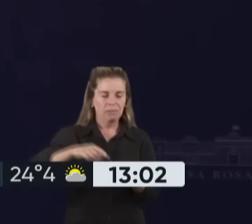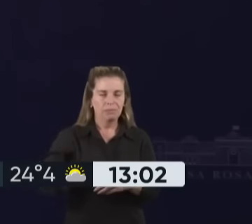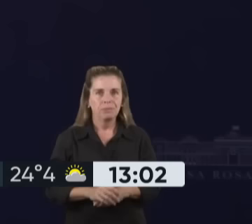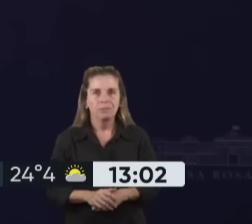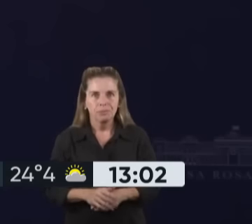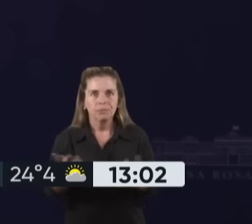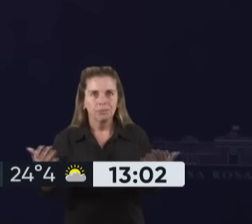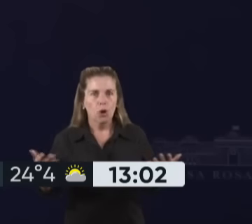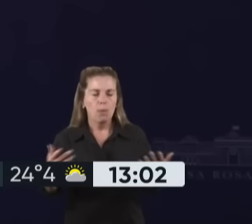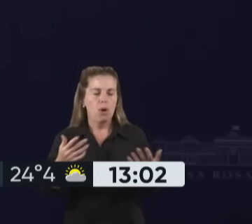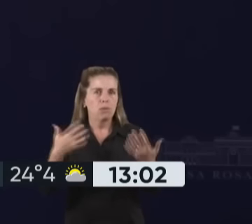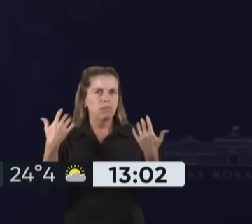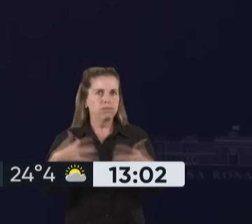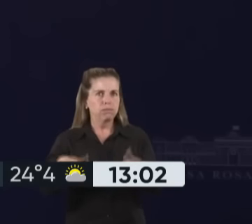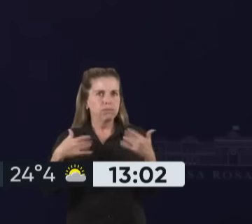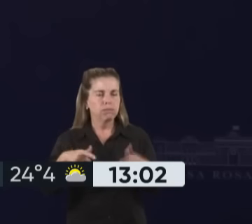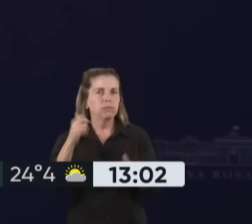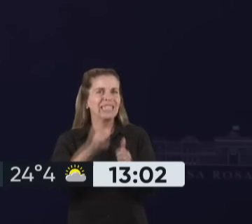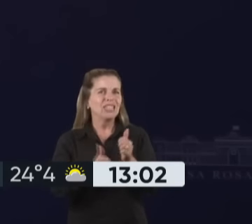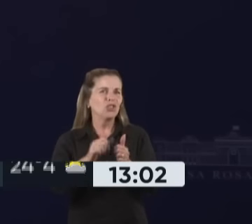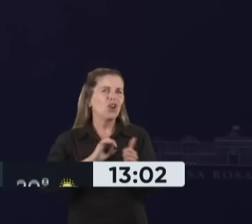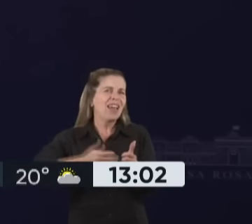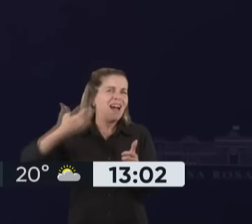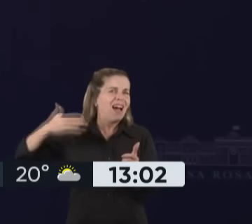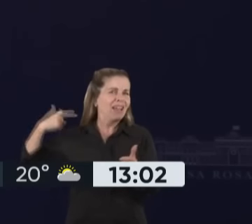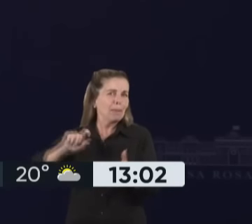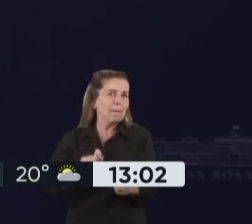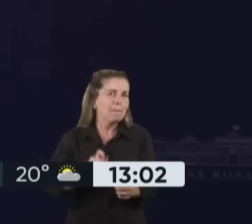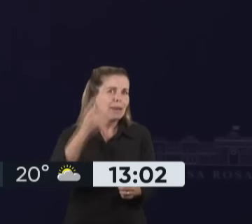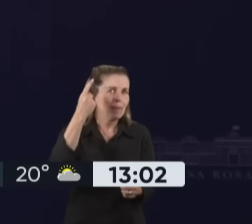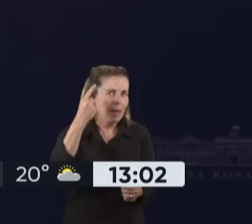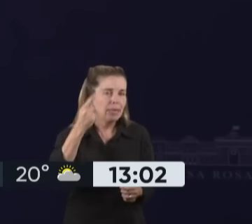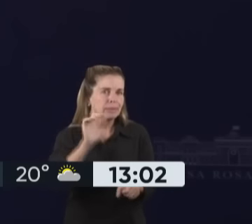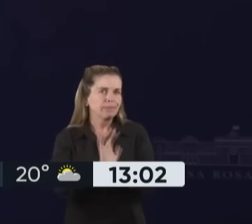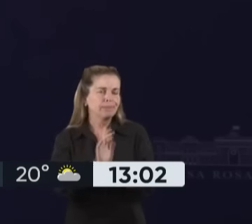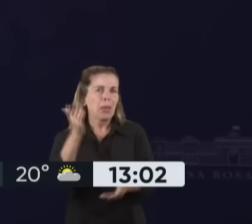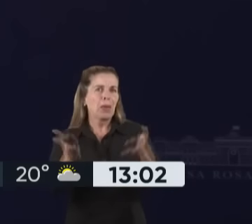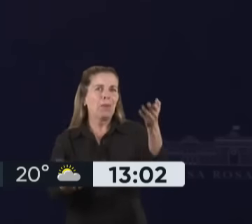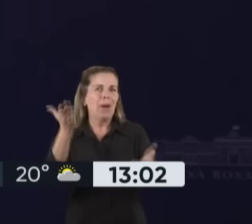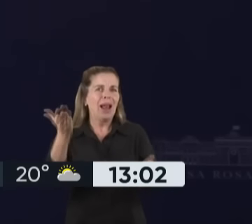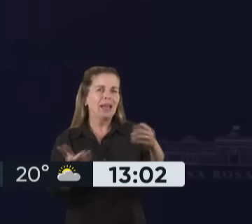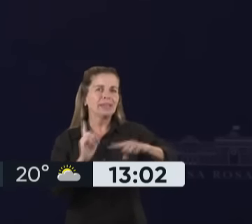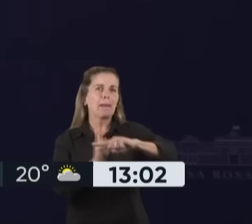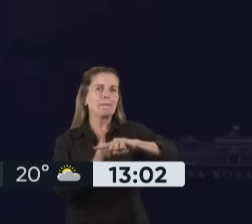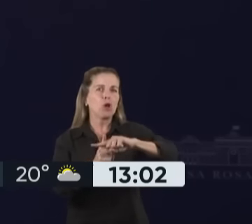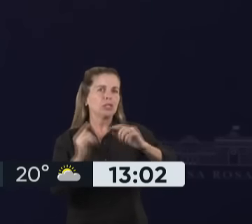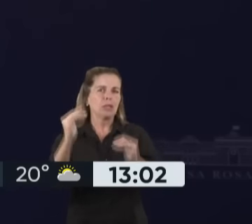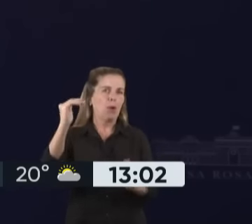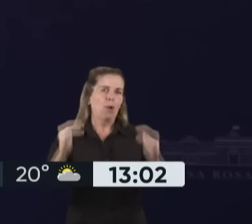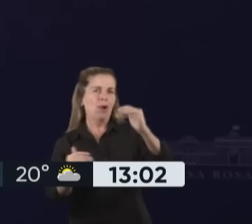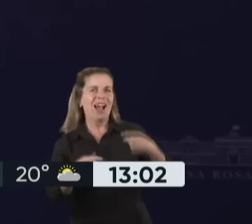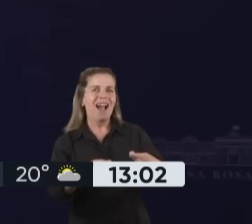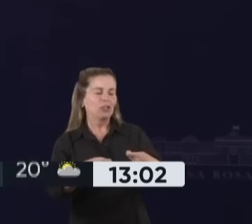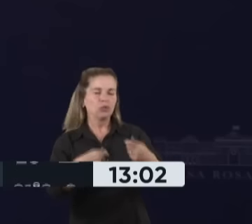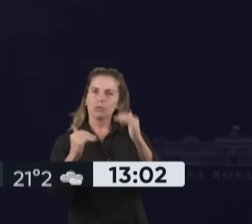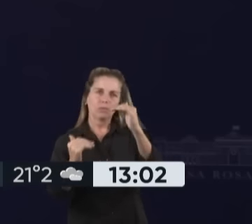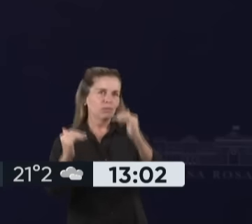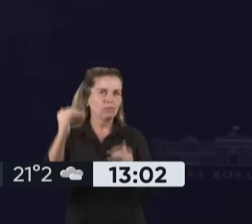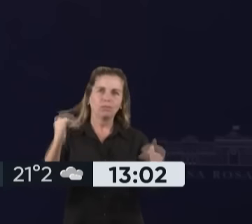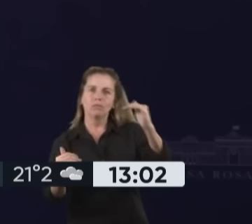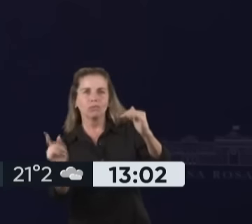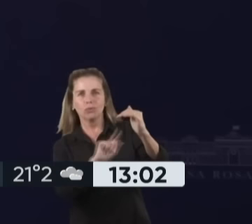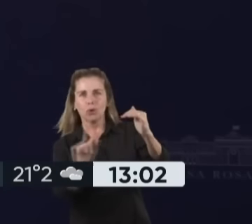hito en la historia de la compañía, ya que fue el primer balance positivo desde que el Estado se convirtió en el principal accionista. Además, este año